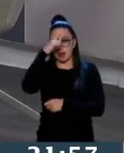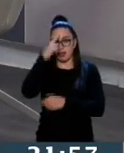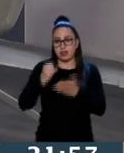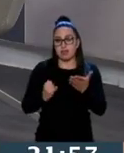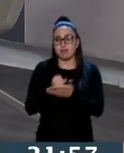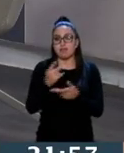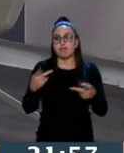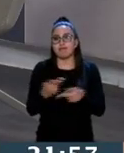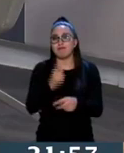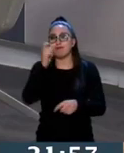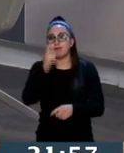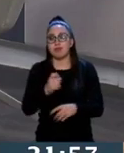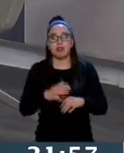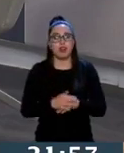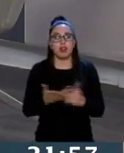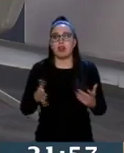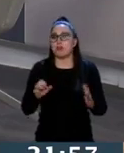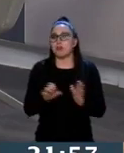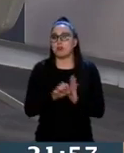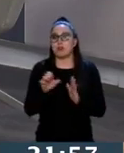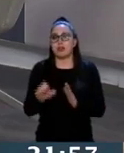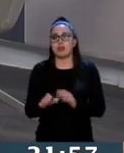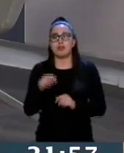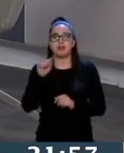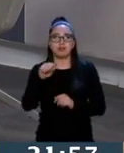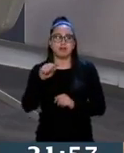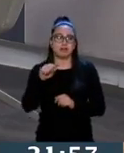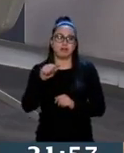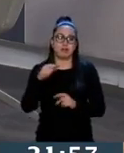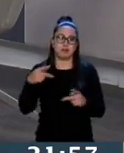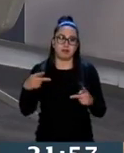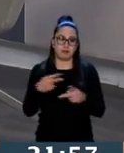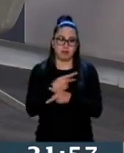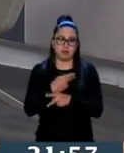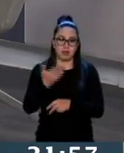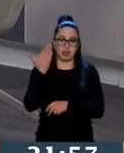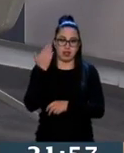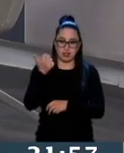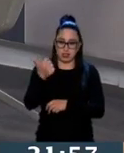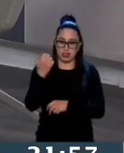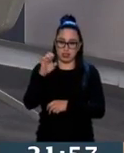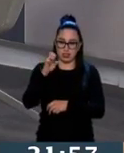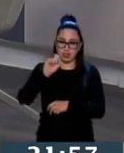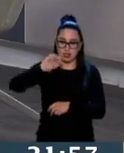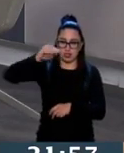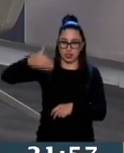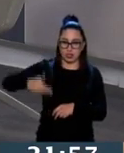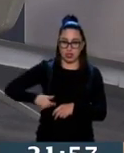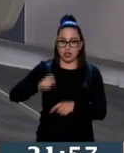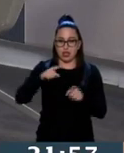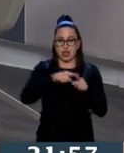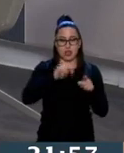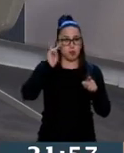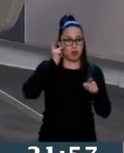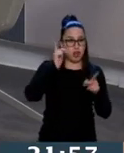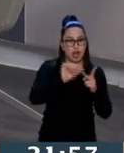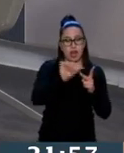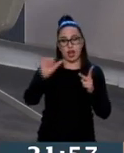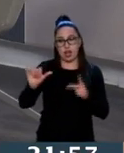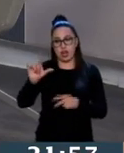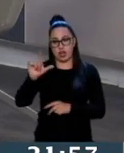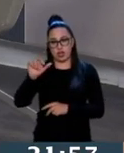los hechos. Por ejemplo, en el caso del trágico caso del 6 de enero, del choque en la interestación Potrero-La